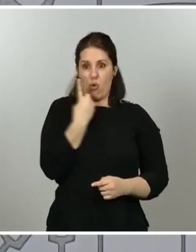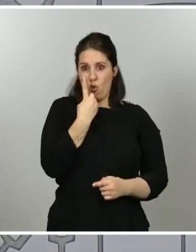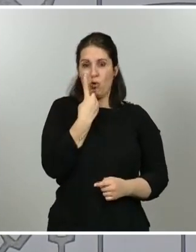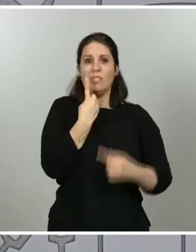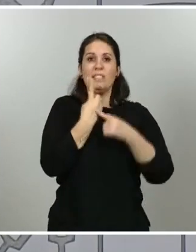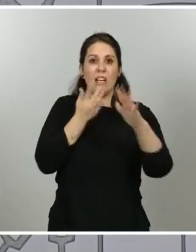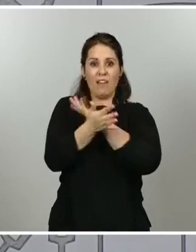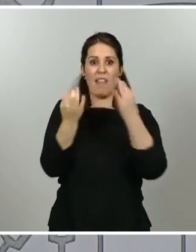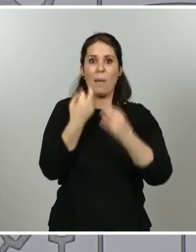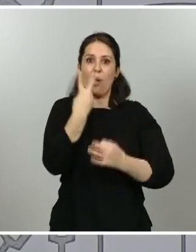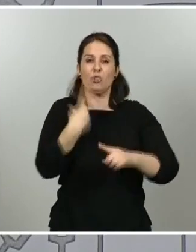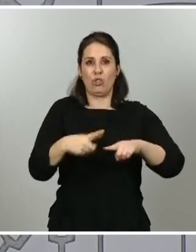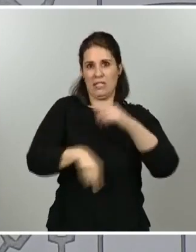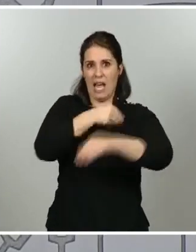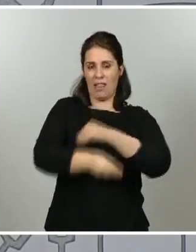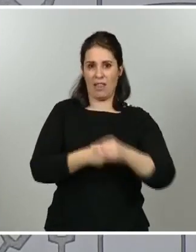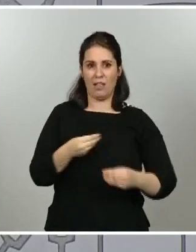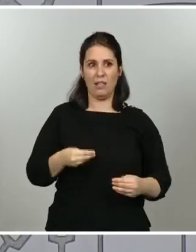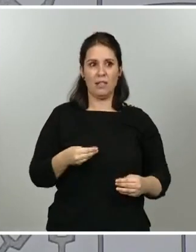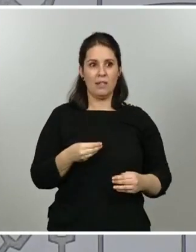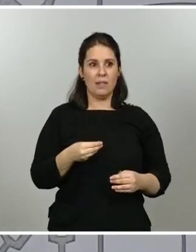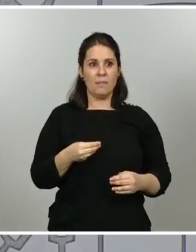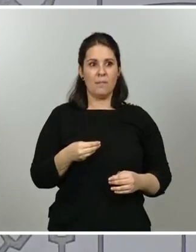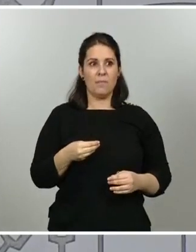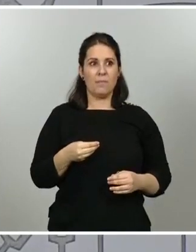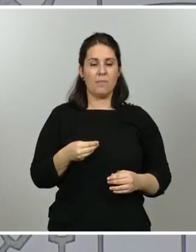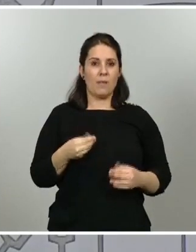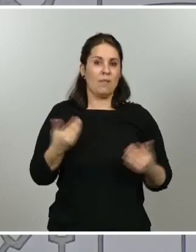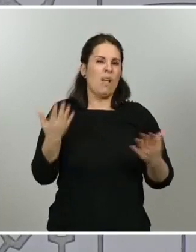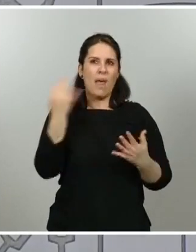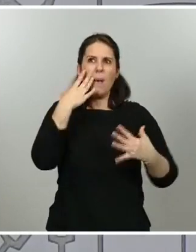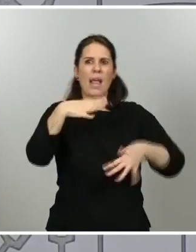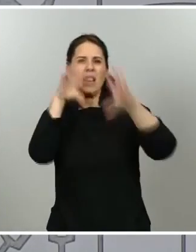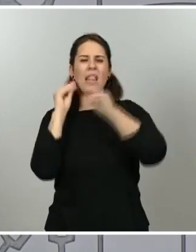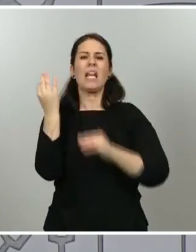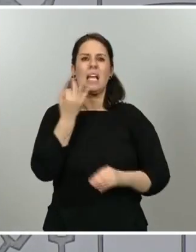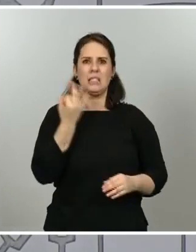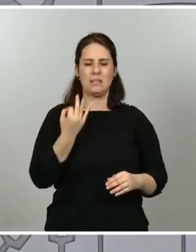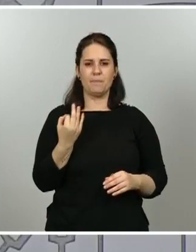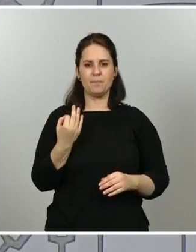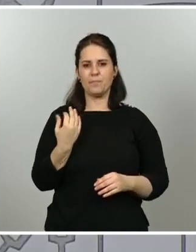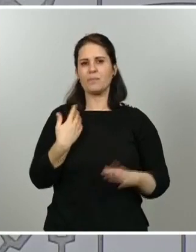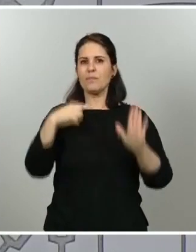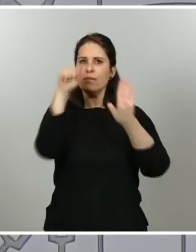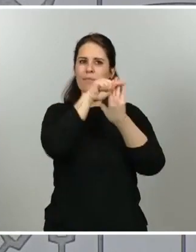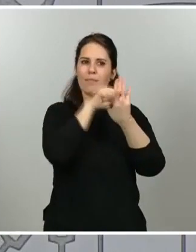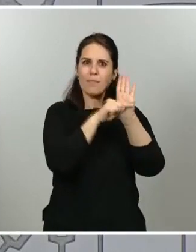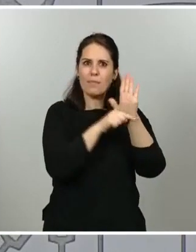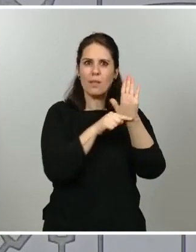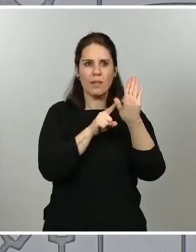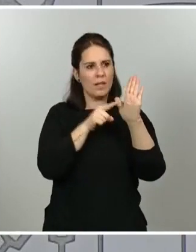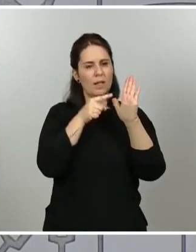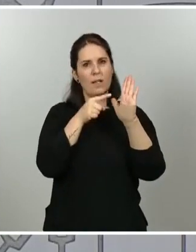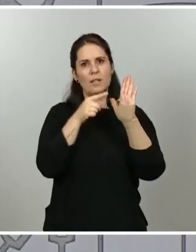que entender que no todo esto ni se hace ni se propone con la intención